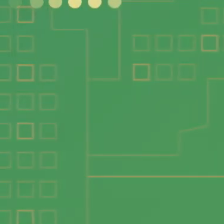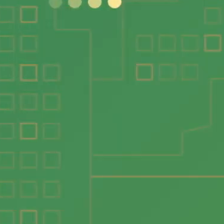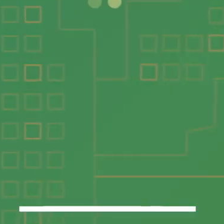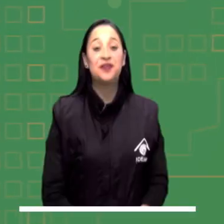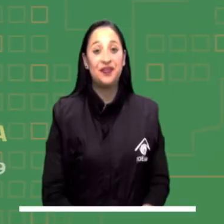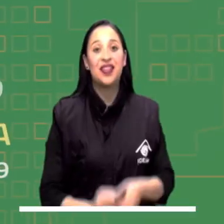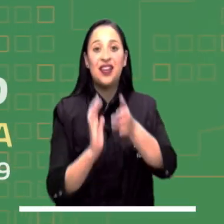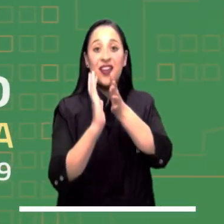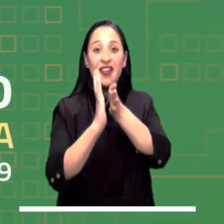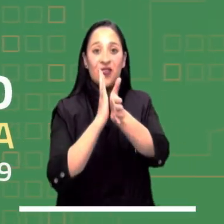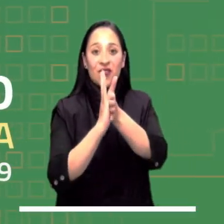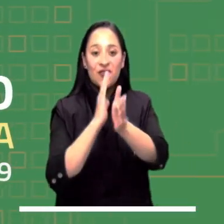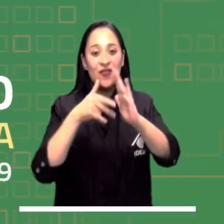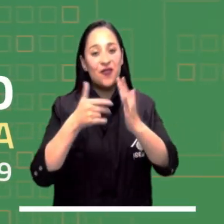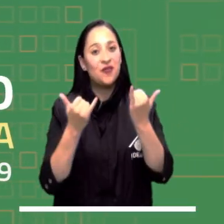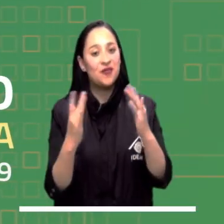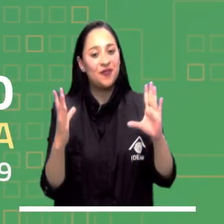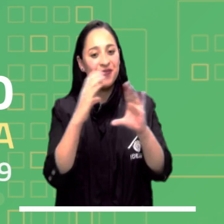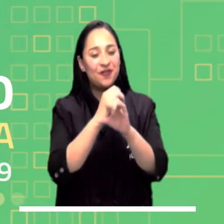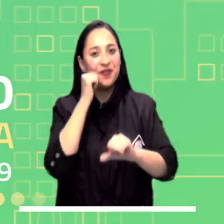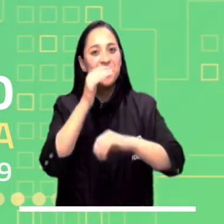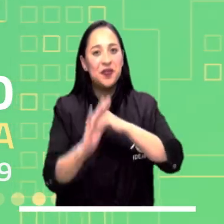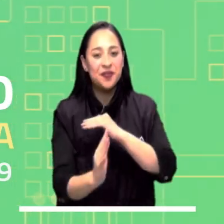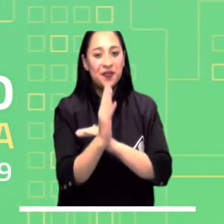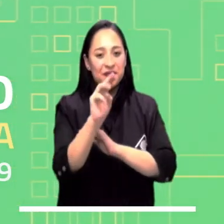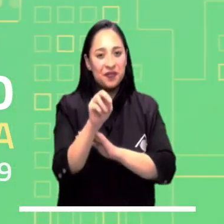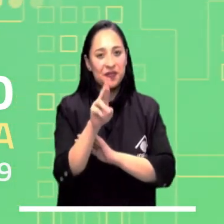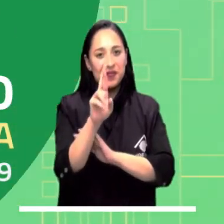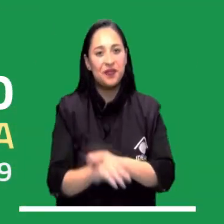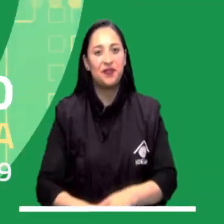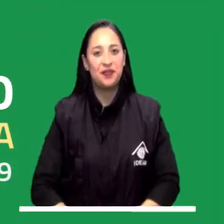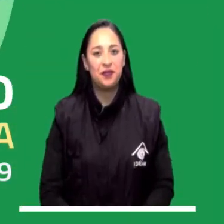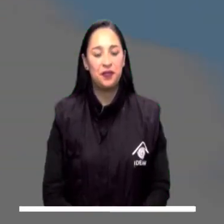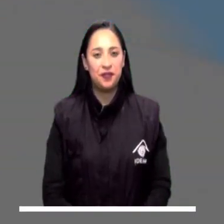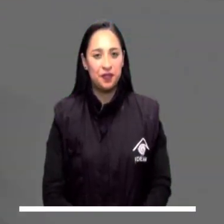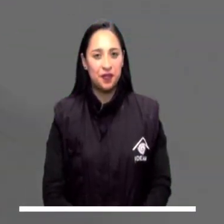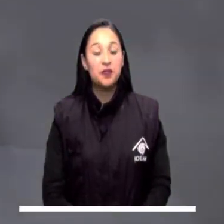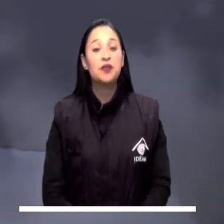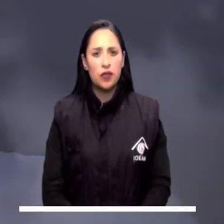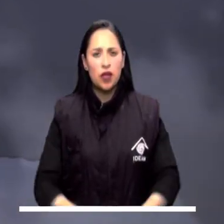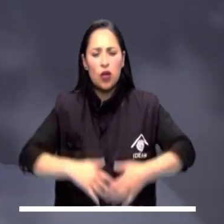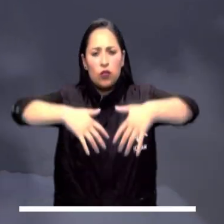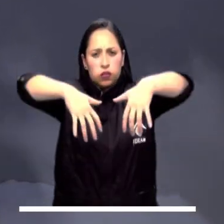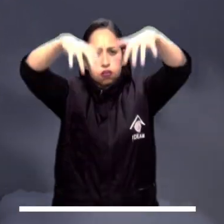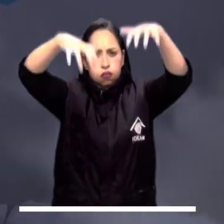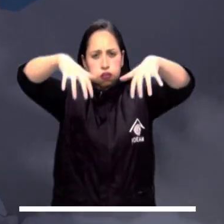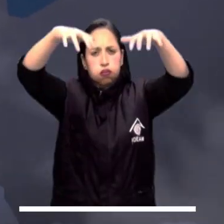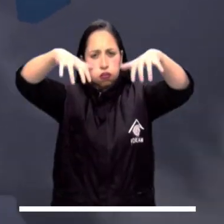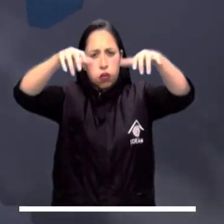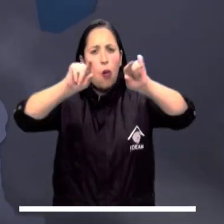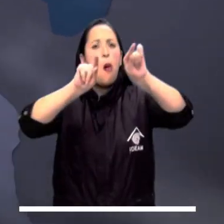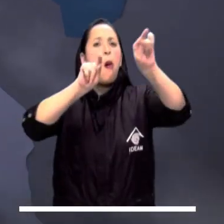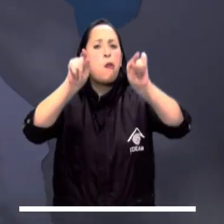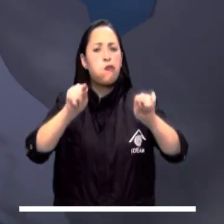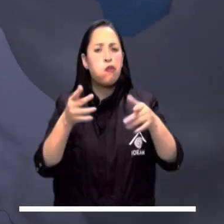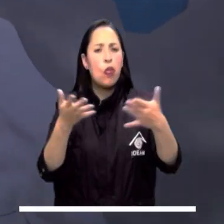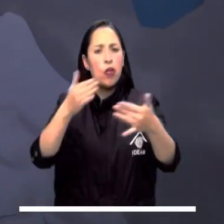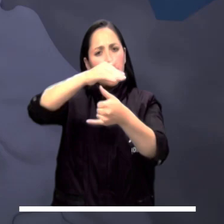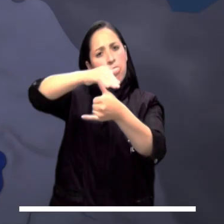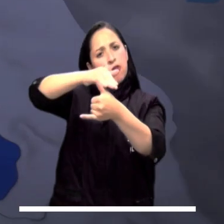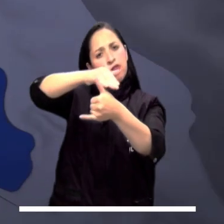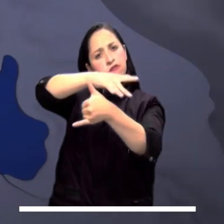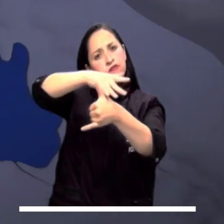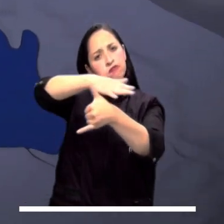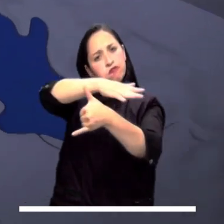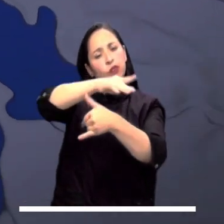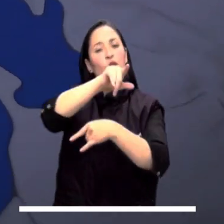Pronóstico del tiempo para la noche de hoy y madrugada de miércoles. Lluvias sobre diferentes sectores se advierten sobre el Caribe colombiano.